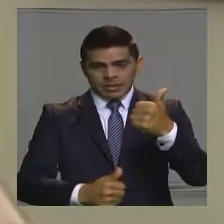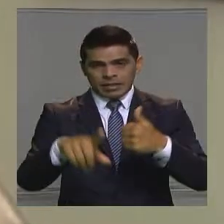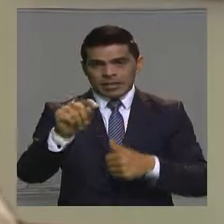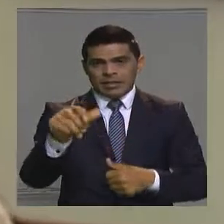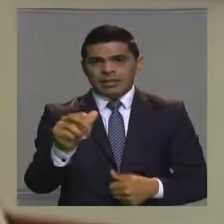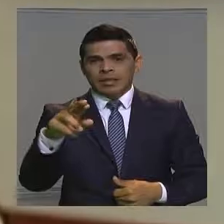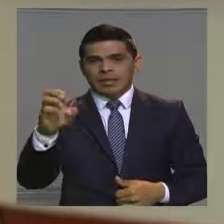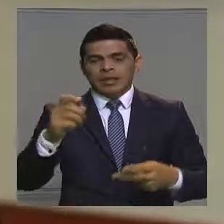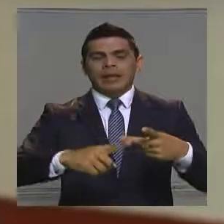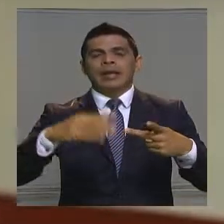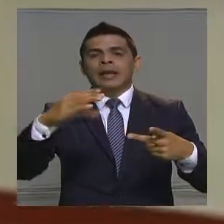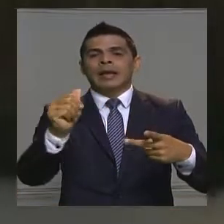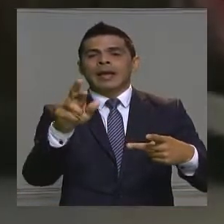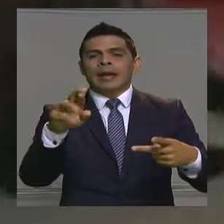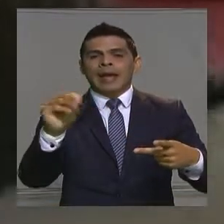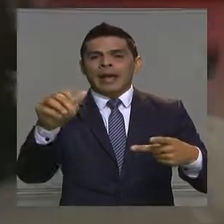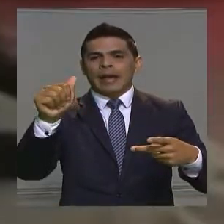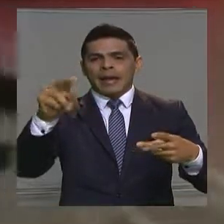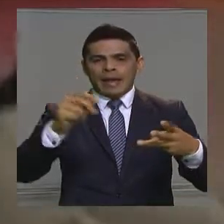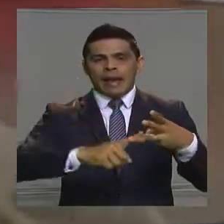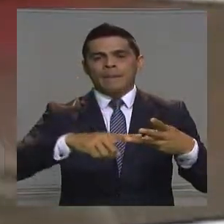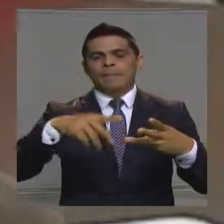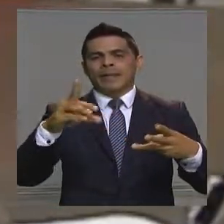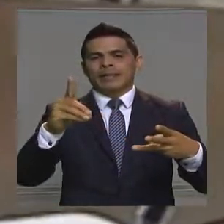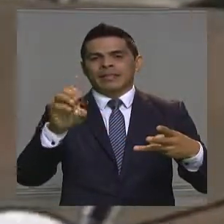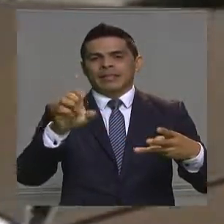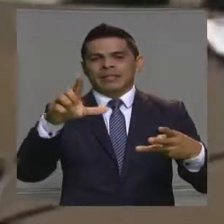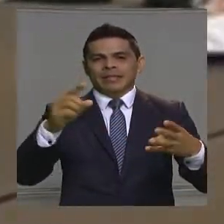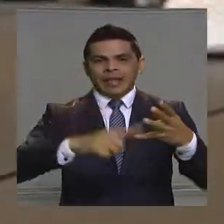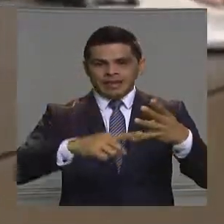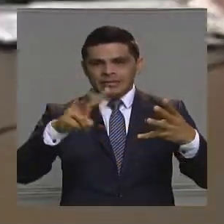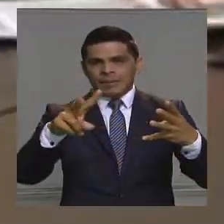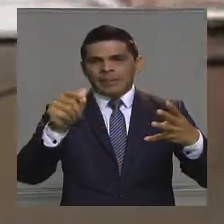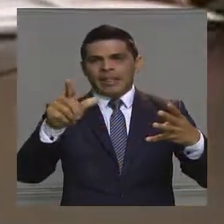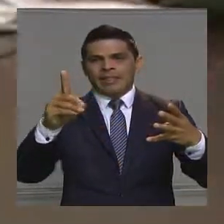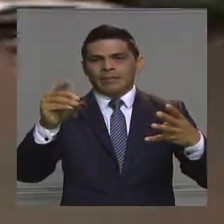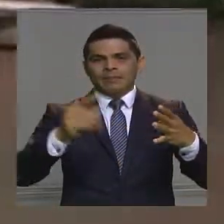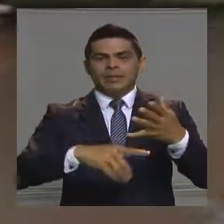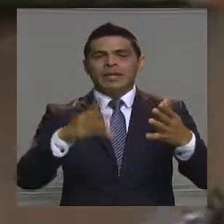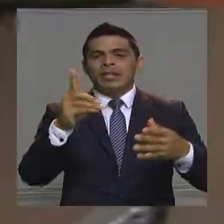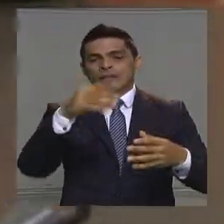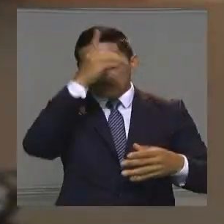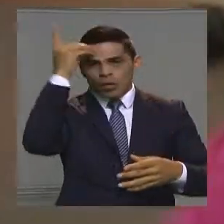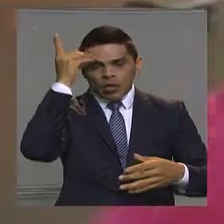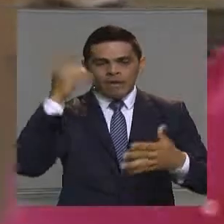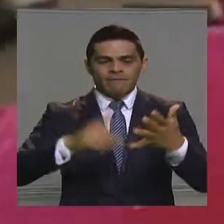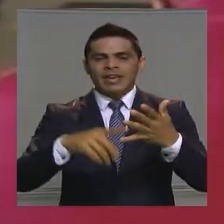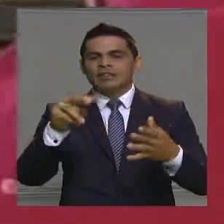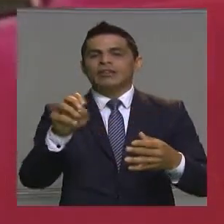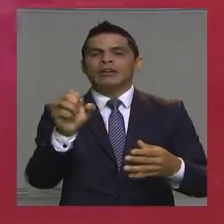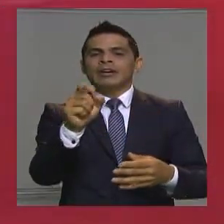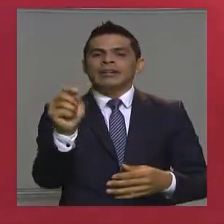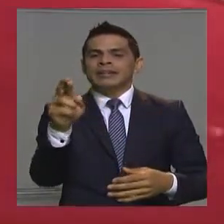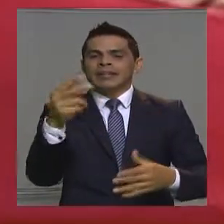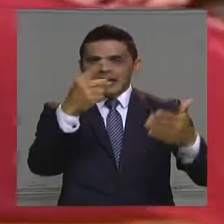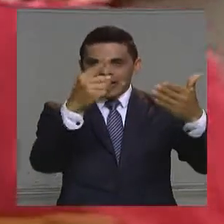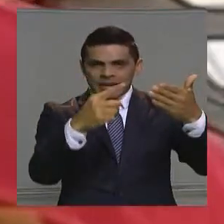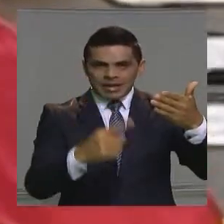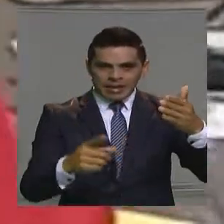Carmen Meléndez, Delcy Rodríguez, Vladimir Padrino López, Diosdado Cabello, Néstor Reverol, Gustavo González